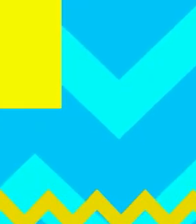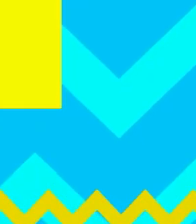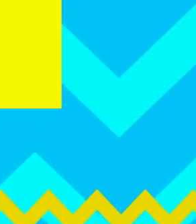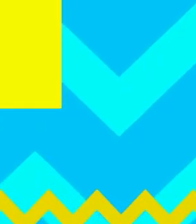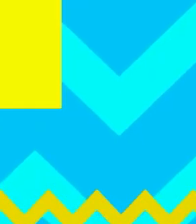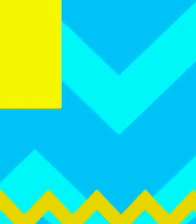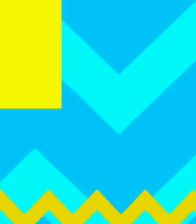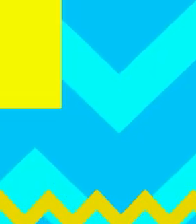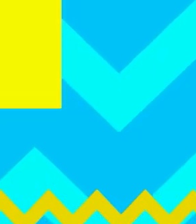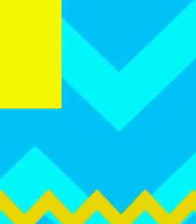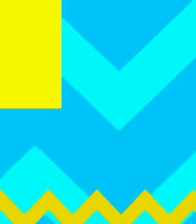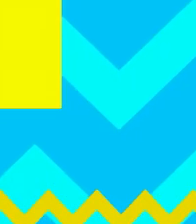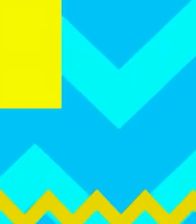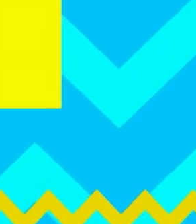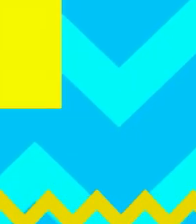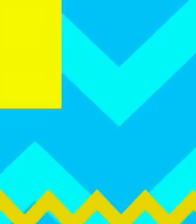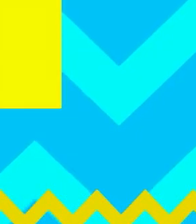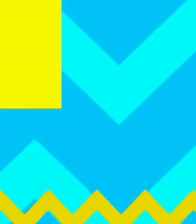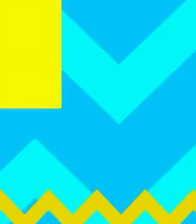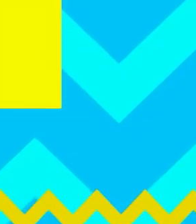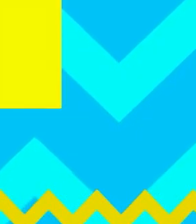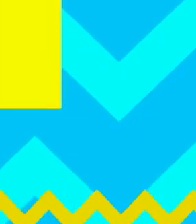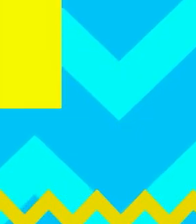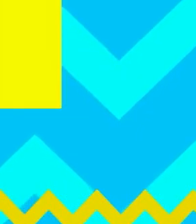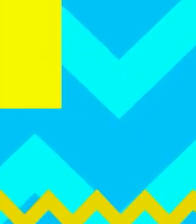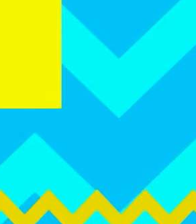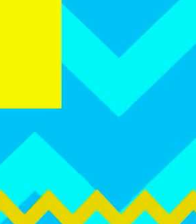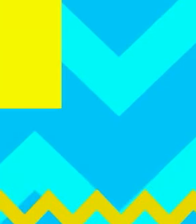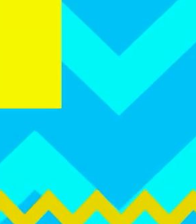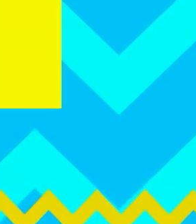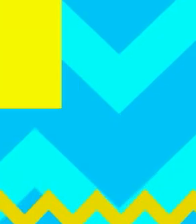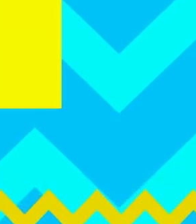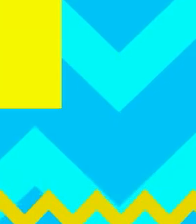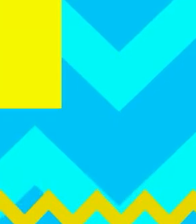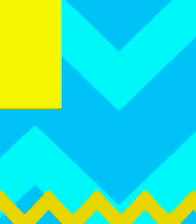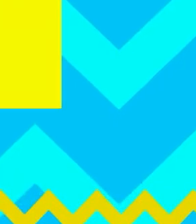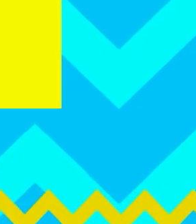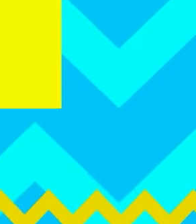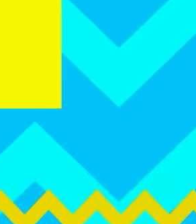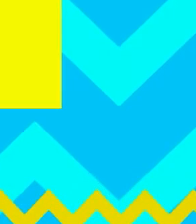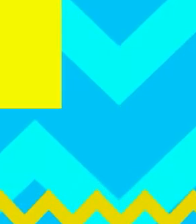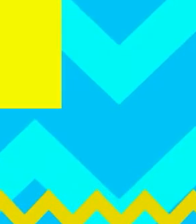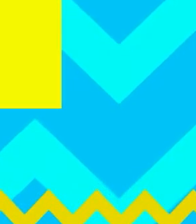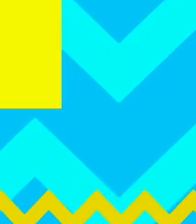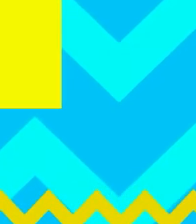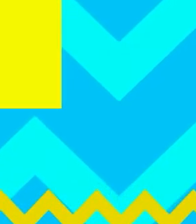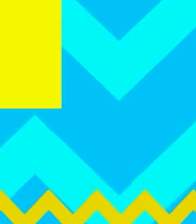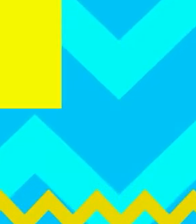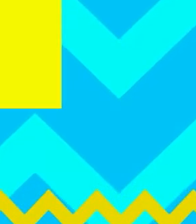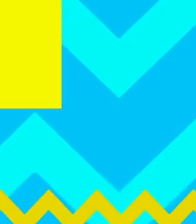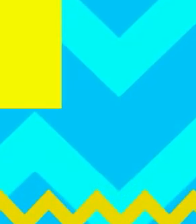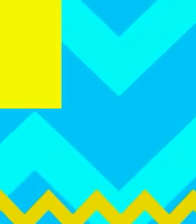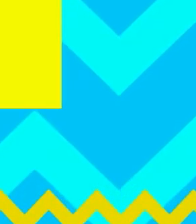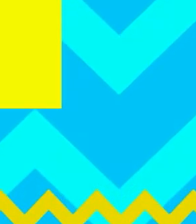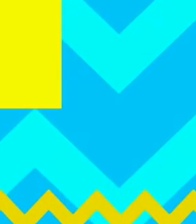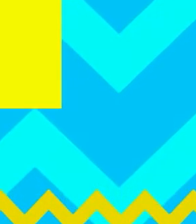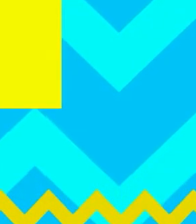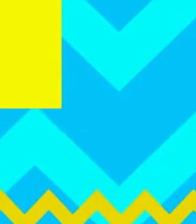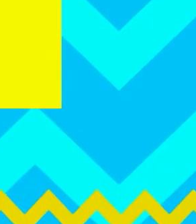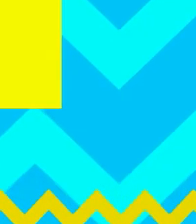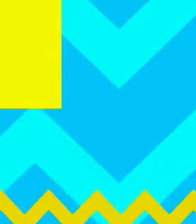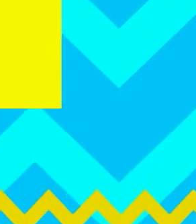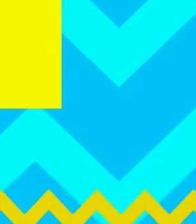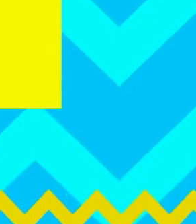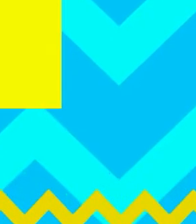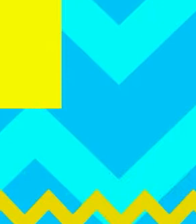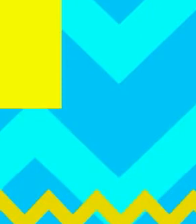conciencia. La memoria personal, la particular de cada individuo, y la memoria colectiva, o digamos